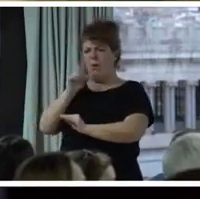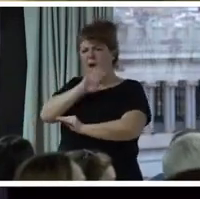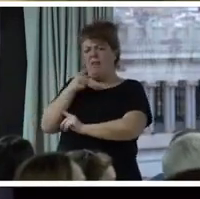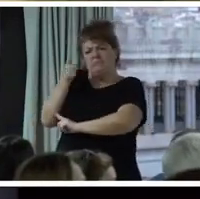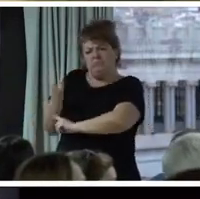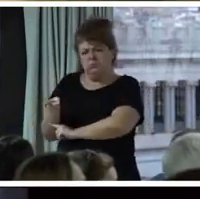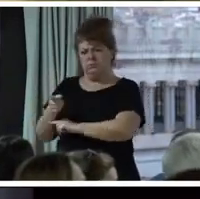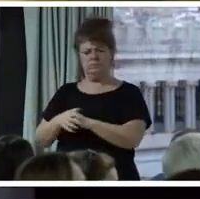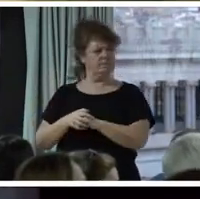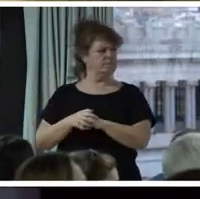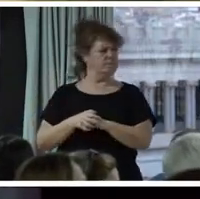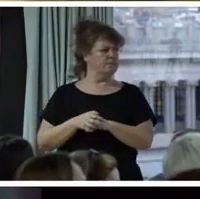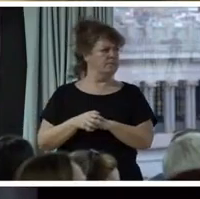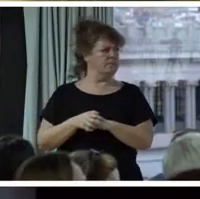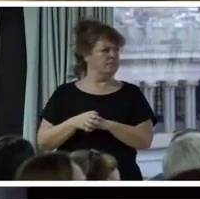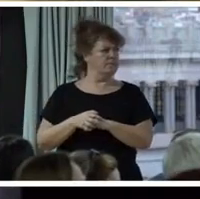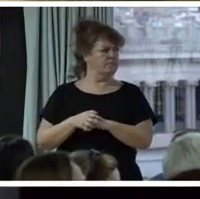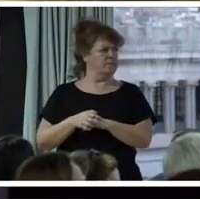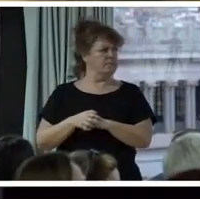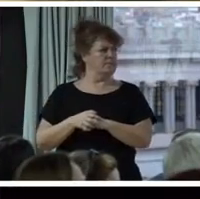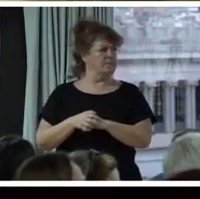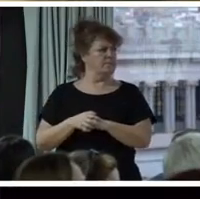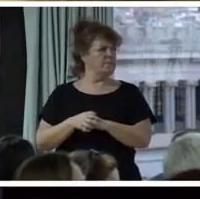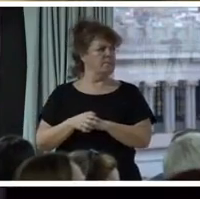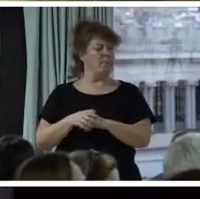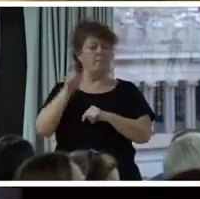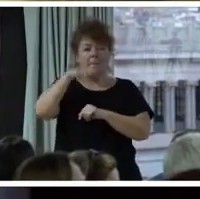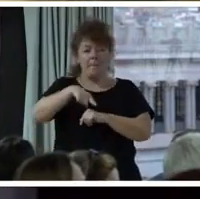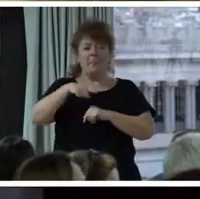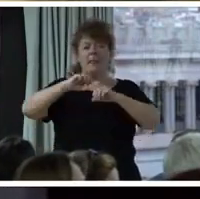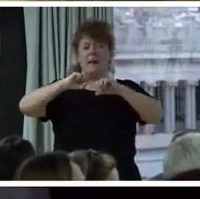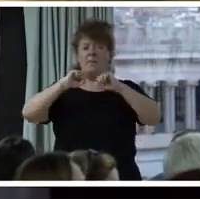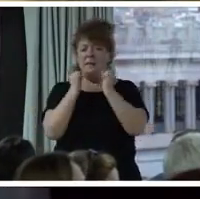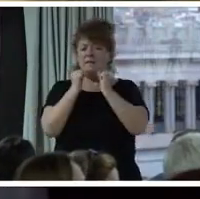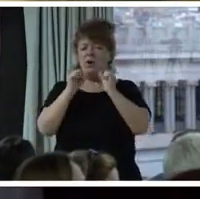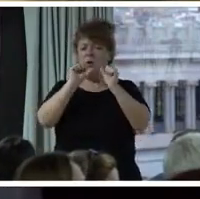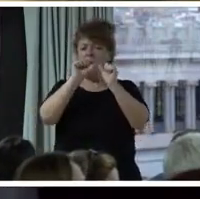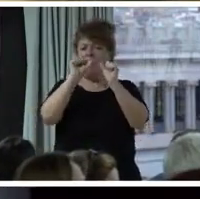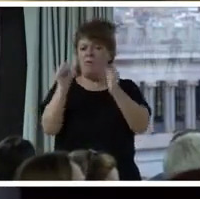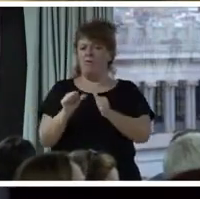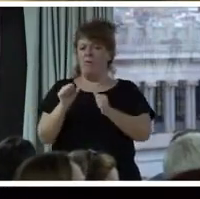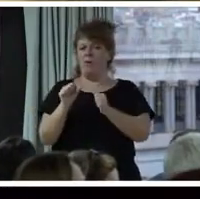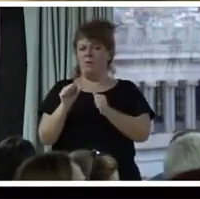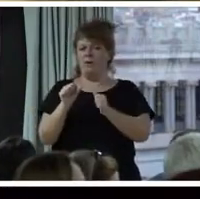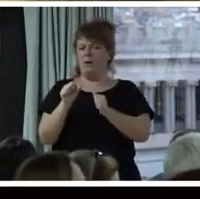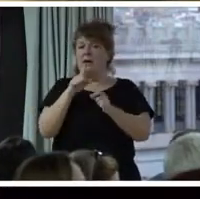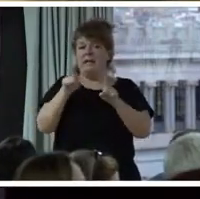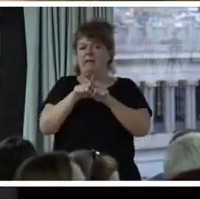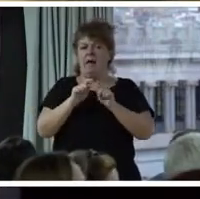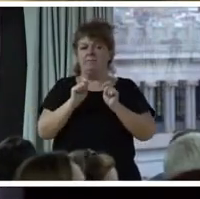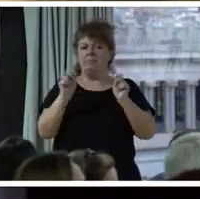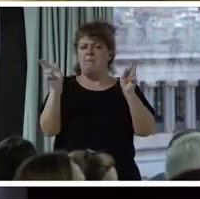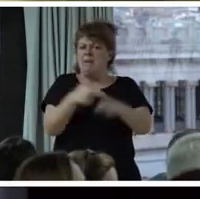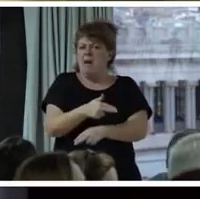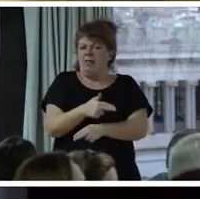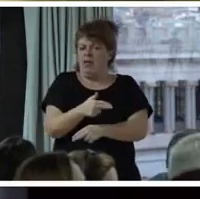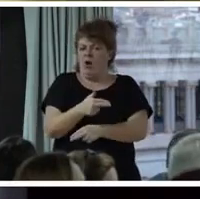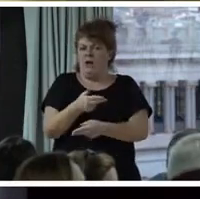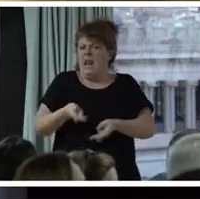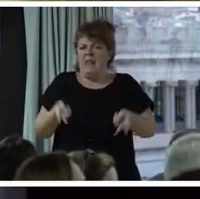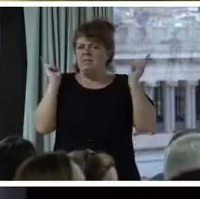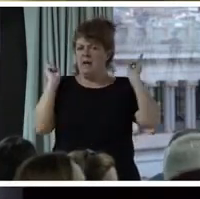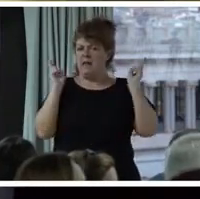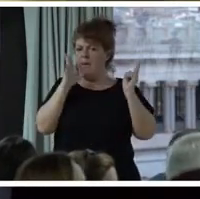fuerza Mientras que el confinamiento en prisión es la forma más aguda de privación de libertad impuesta a los